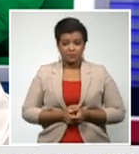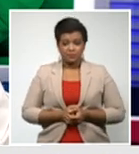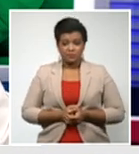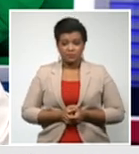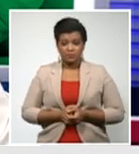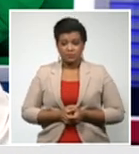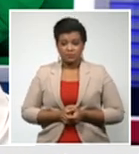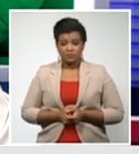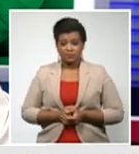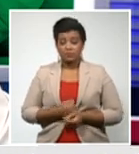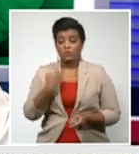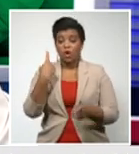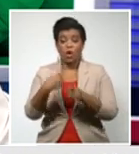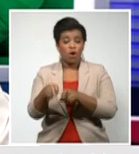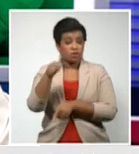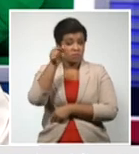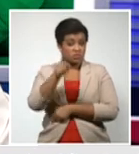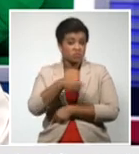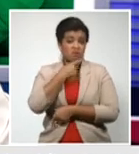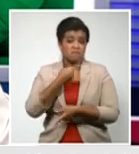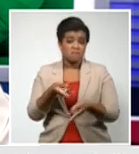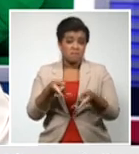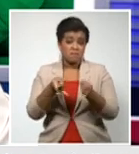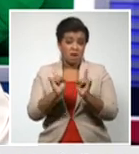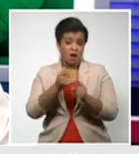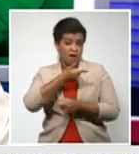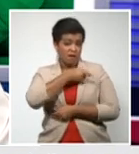La otra paciente que fallece en el día de ayer,